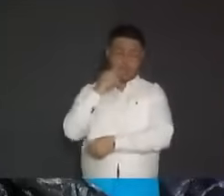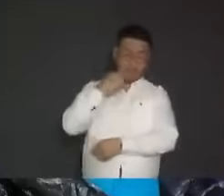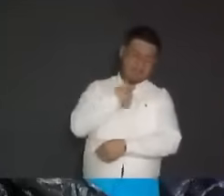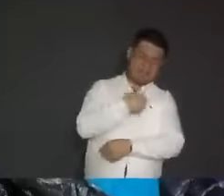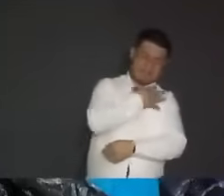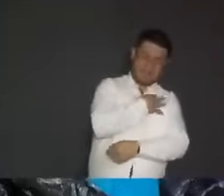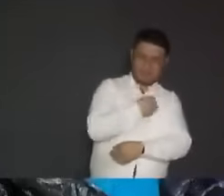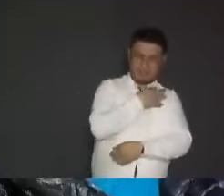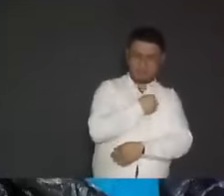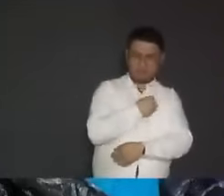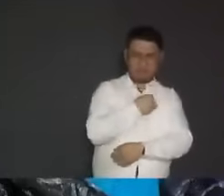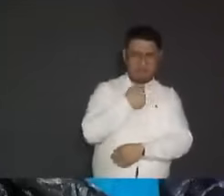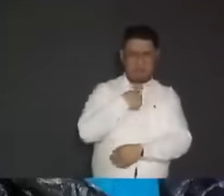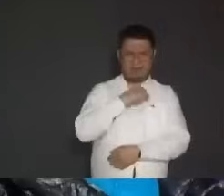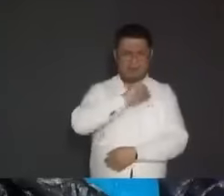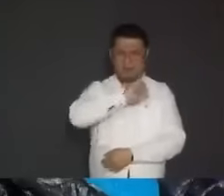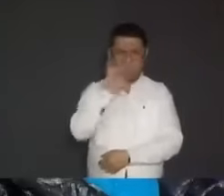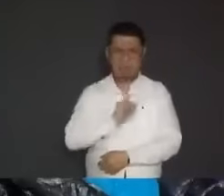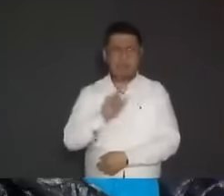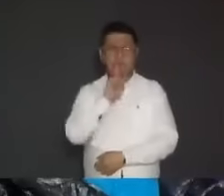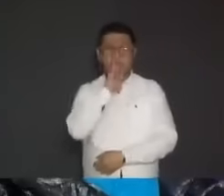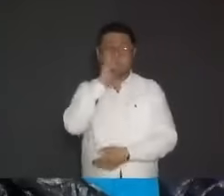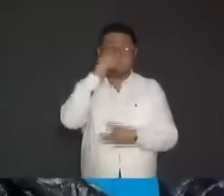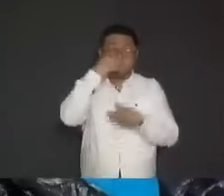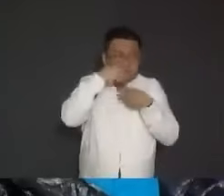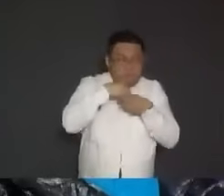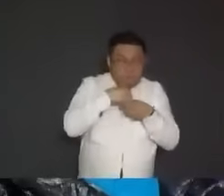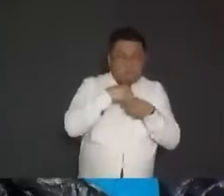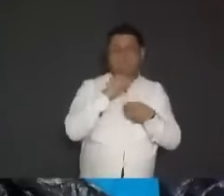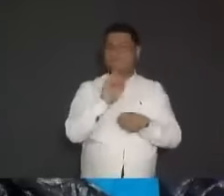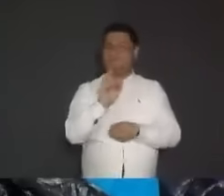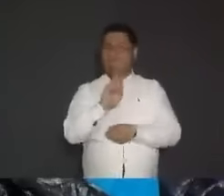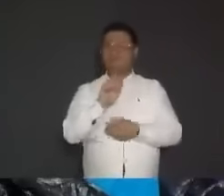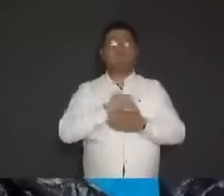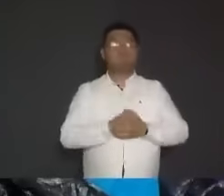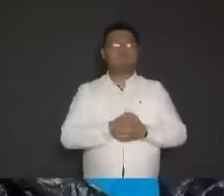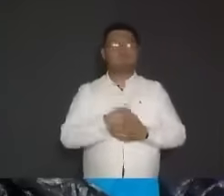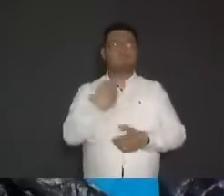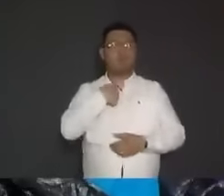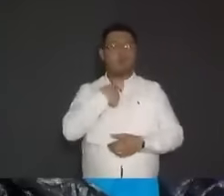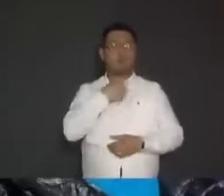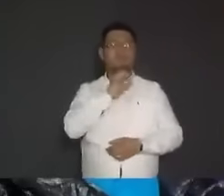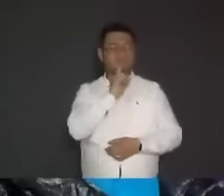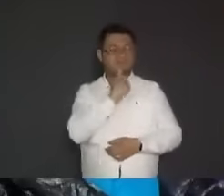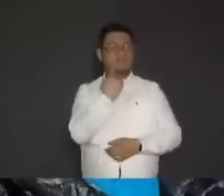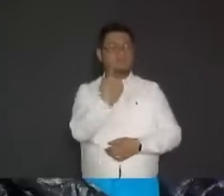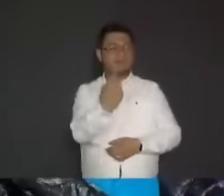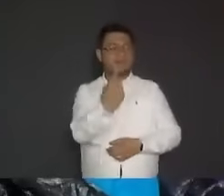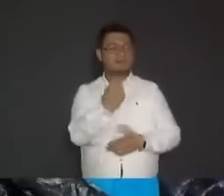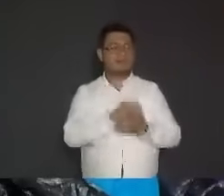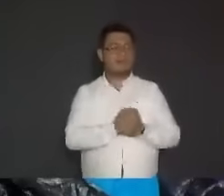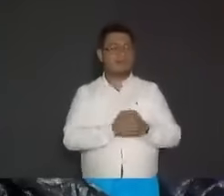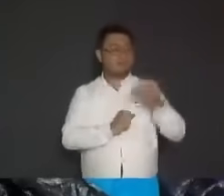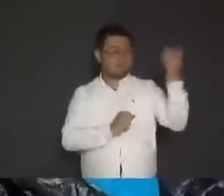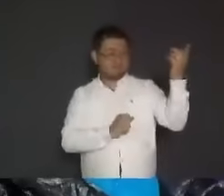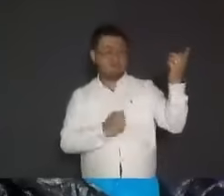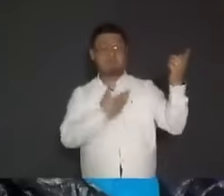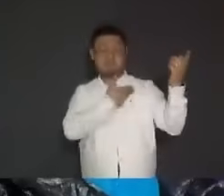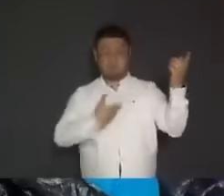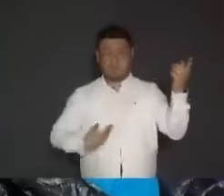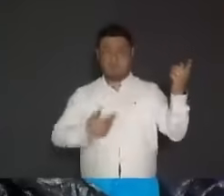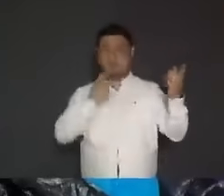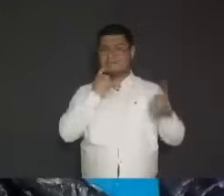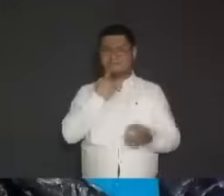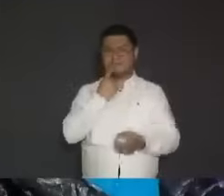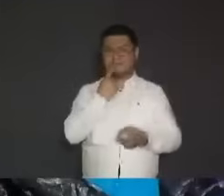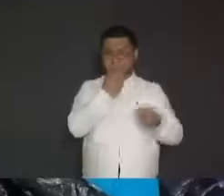hijos. Nunca lo he ocultado. Y una de las cosas que sí puedo decir es que el presidente Andrés Manuel López Obrador me